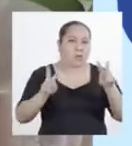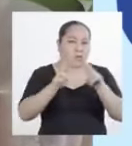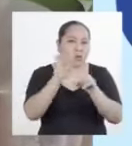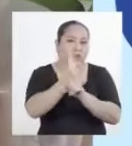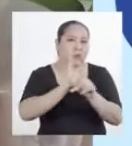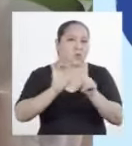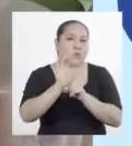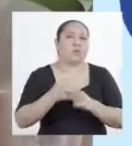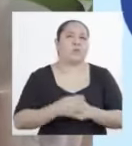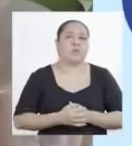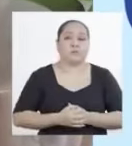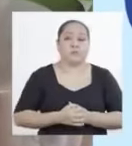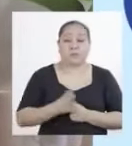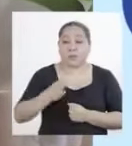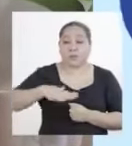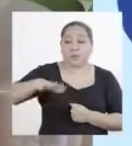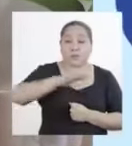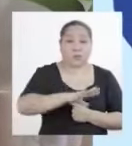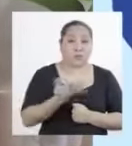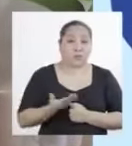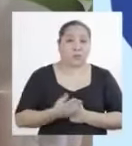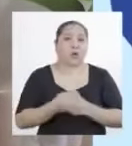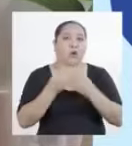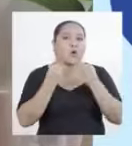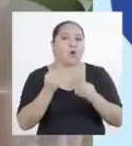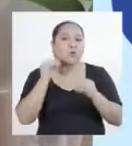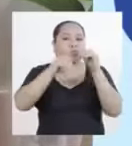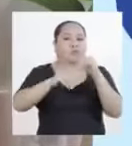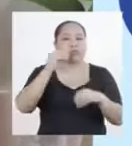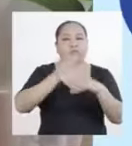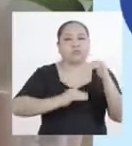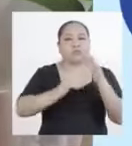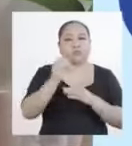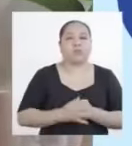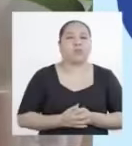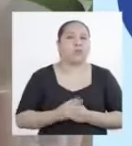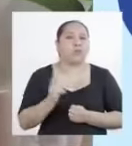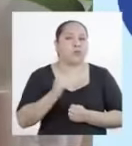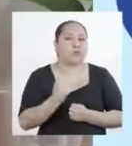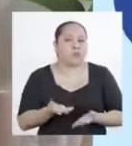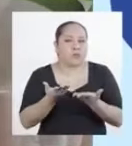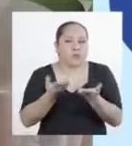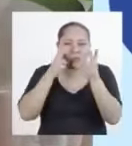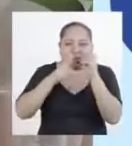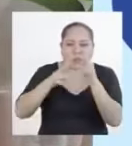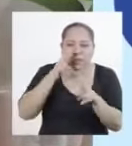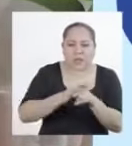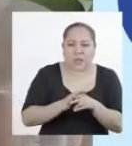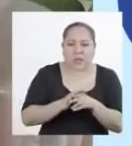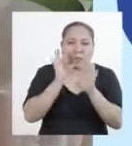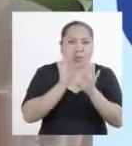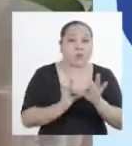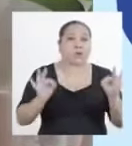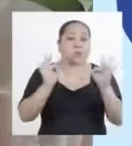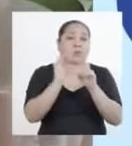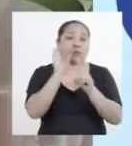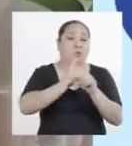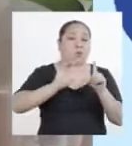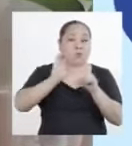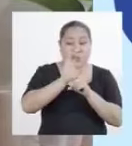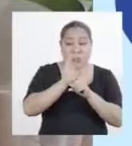valorativa de nuestra cultura De lo que somos De cómo estamos constituidos No se aprecia esa riqueza